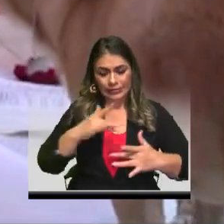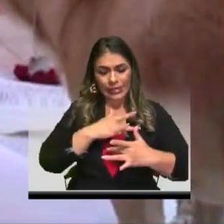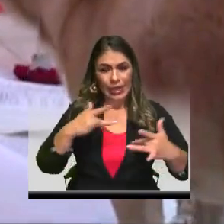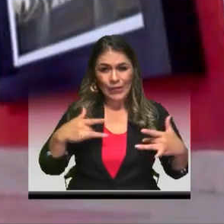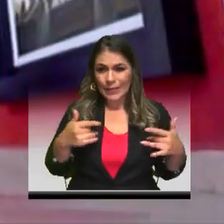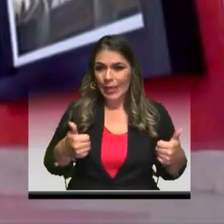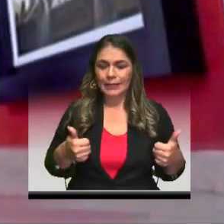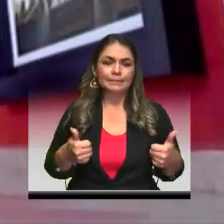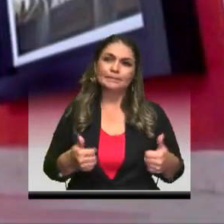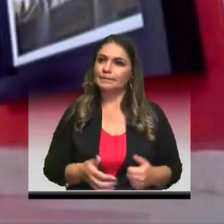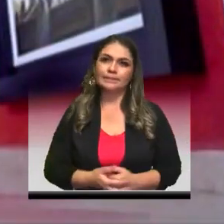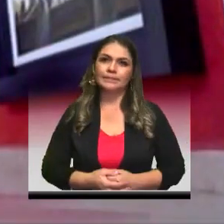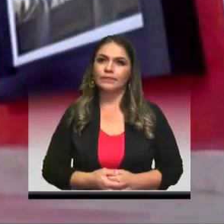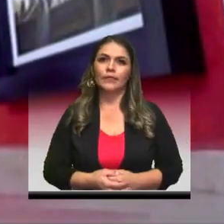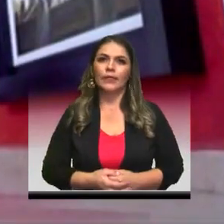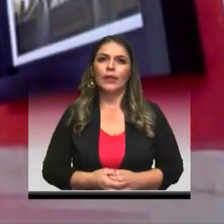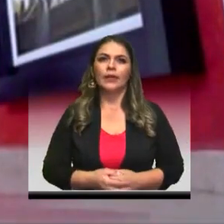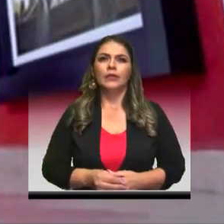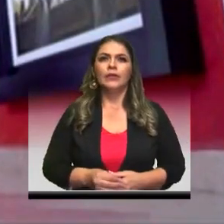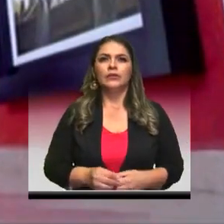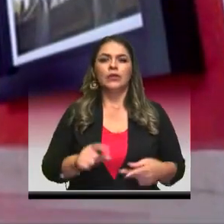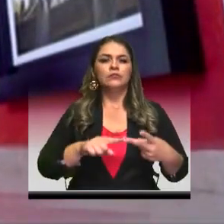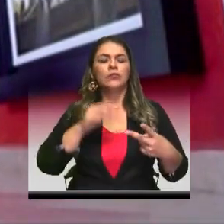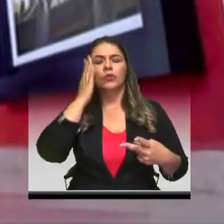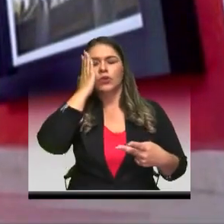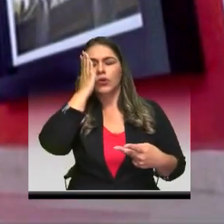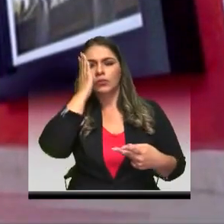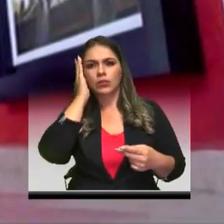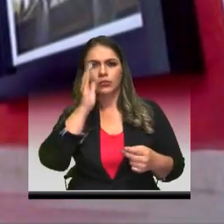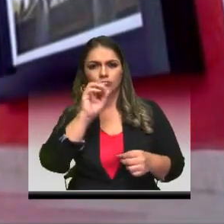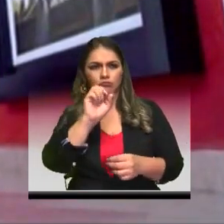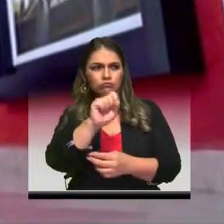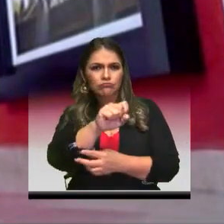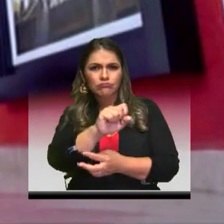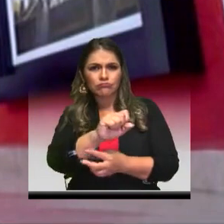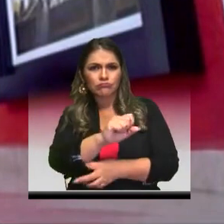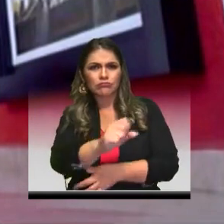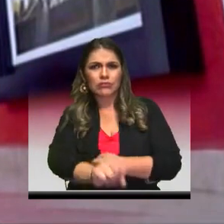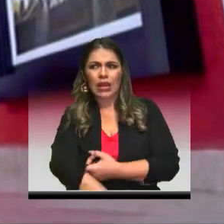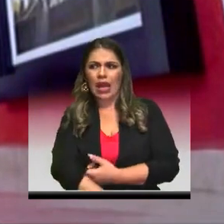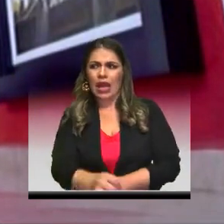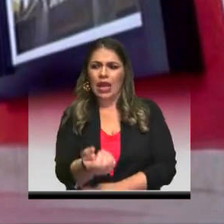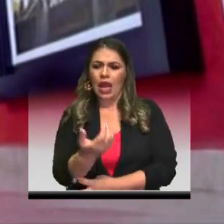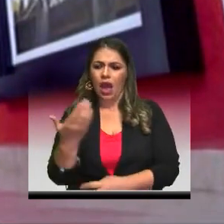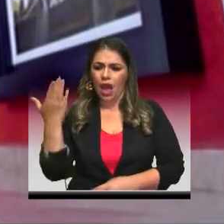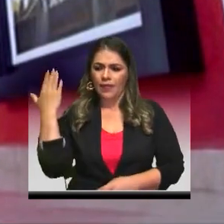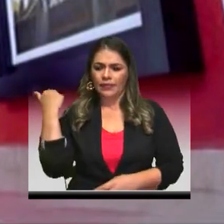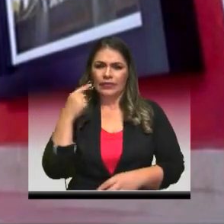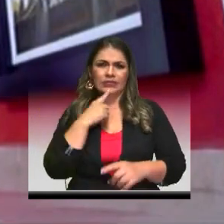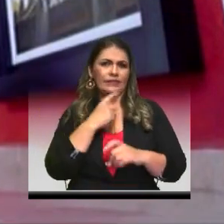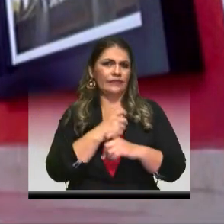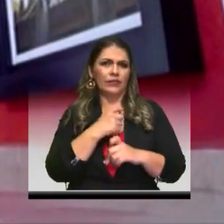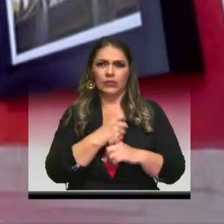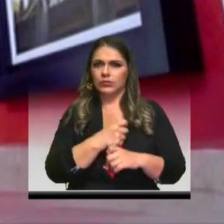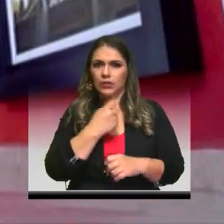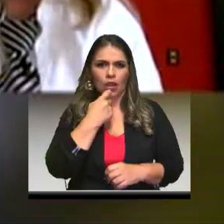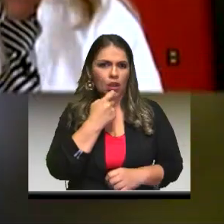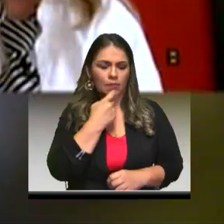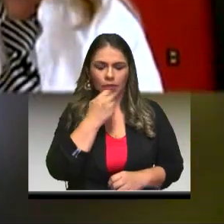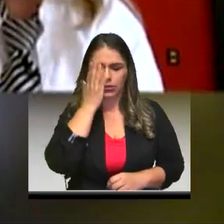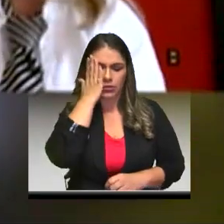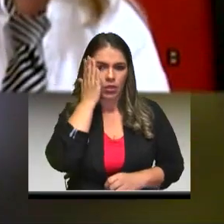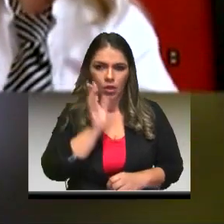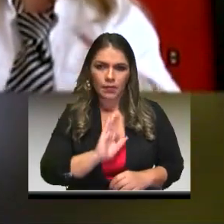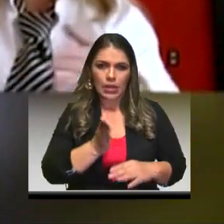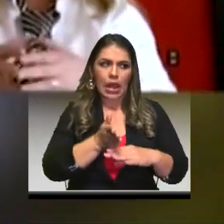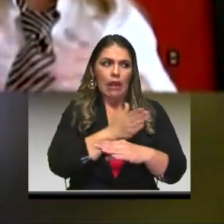la parte del poder dormir, claro que en un inicio tenía unas pesadillas brutales, desde luego que sí.